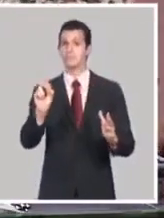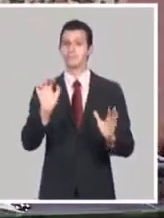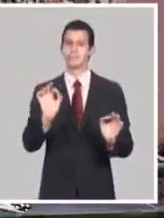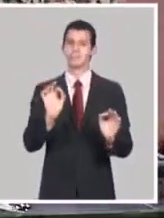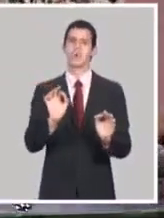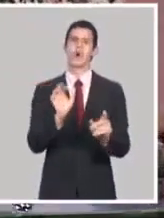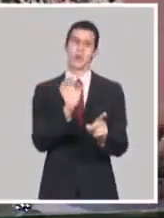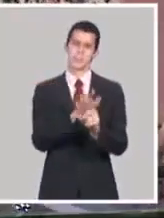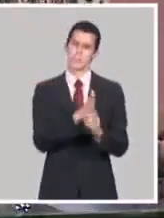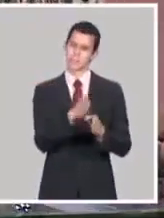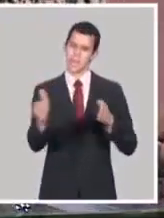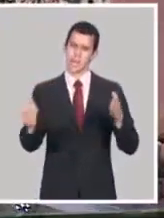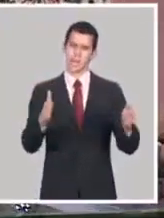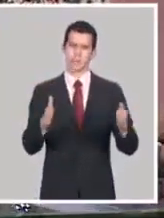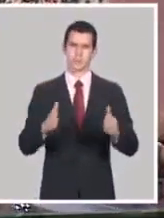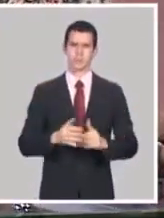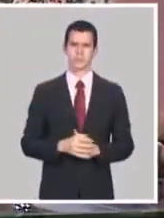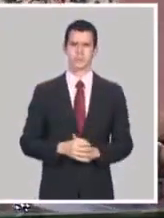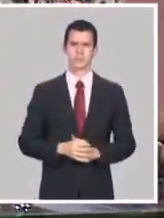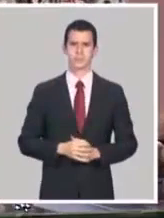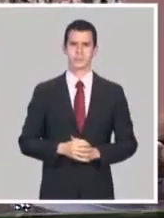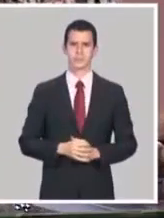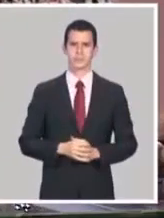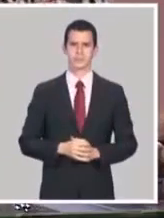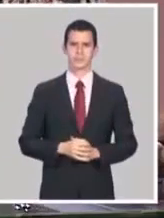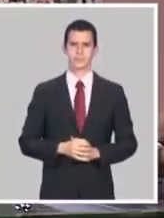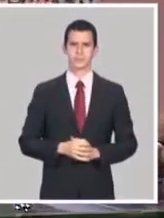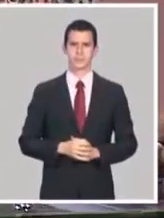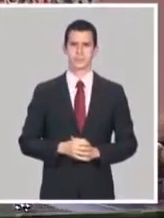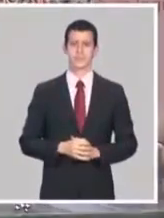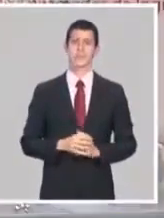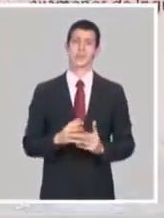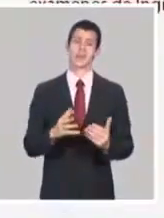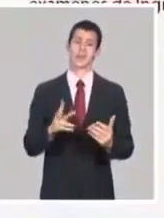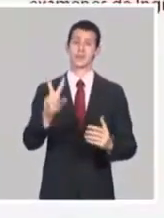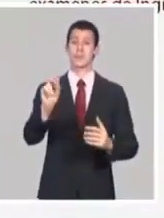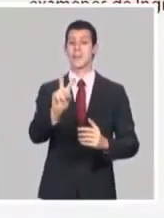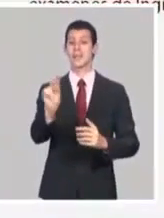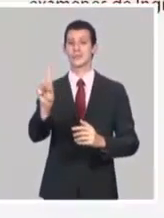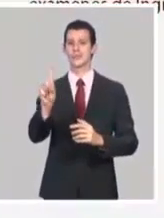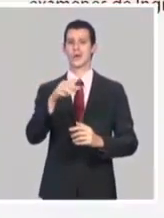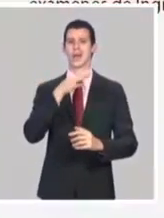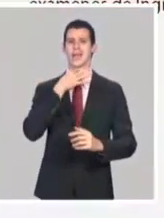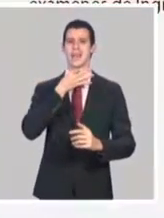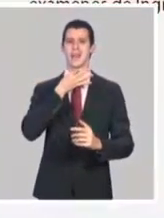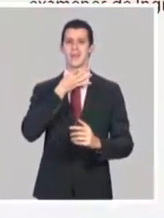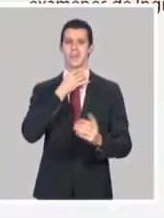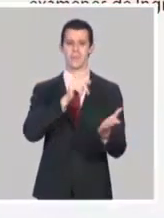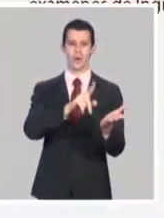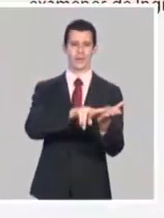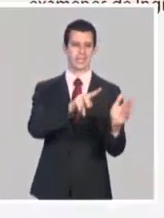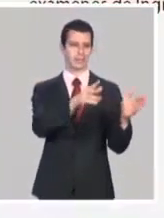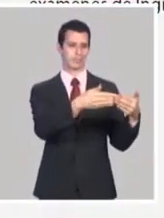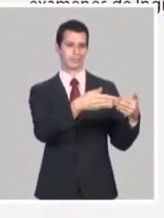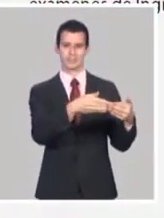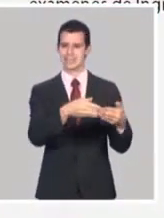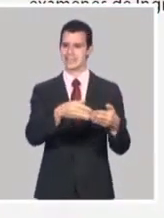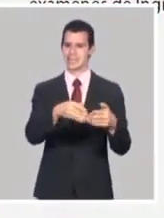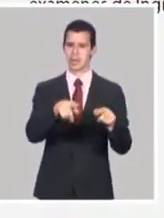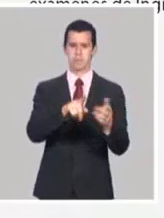en el mes de enero en diferentes fechas del mes de enero se detuvo el curso escolar y a partir del mes de febrero